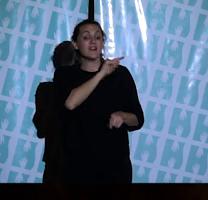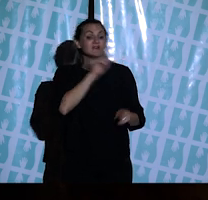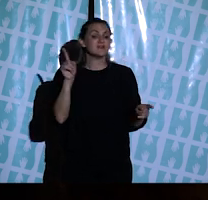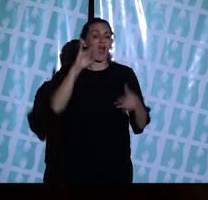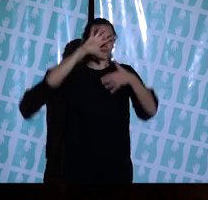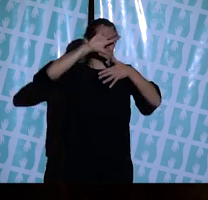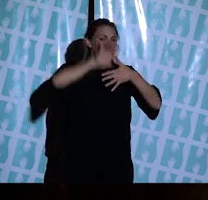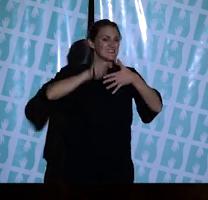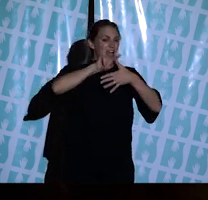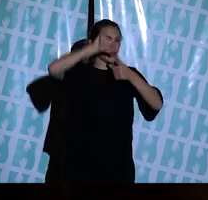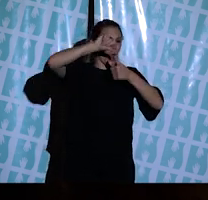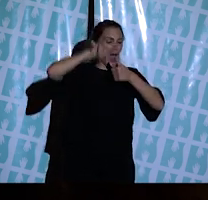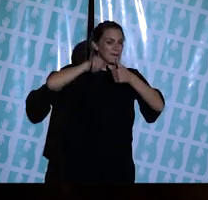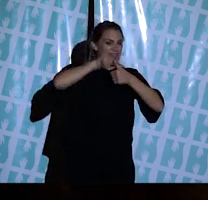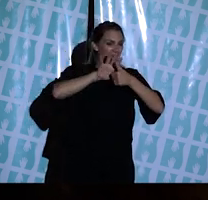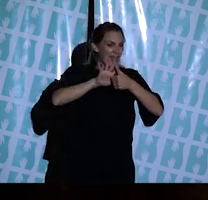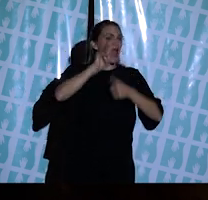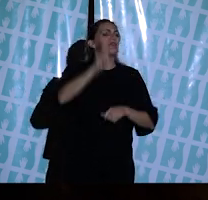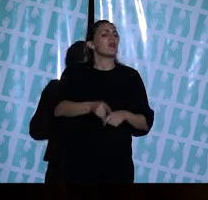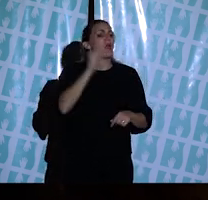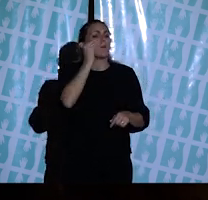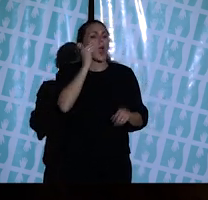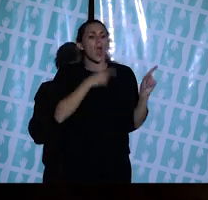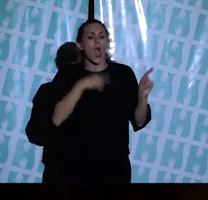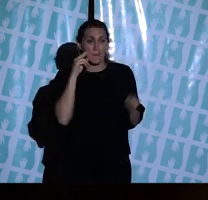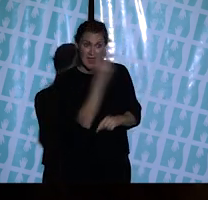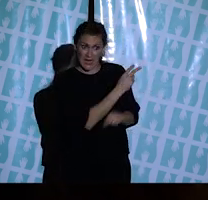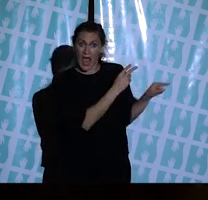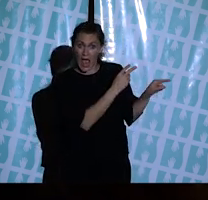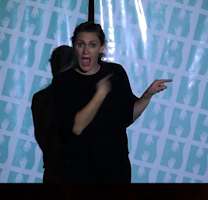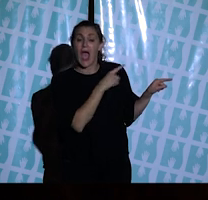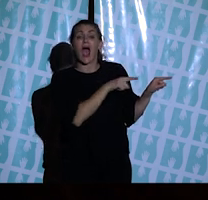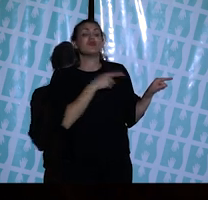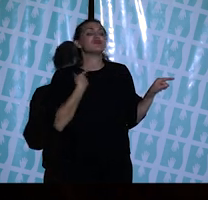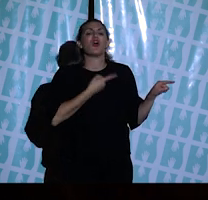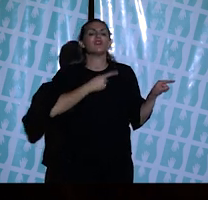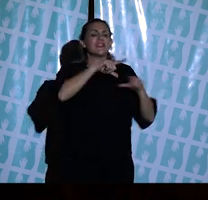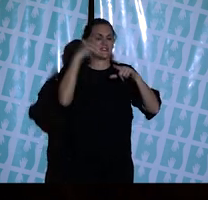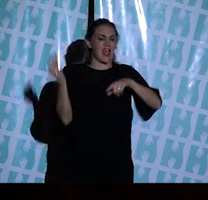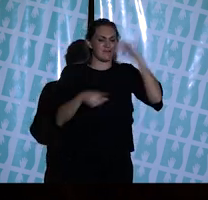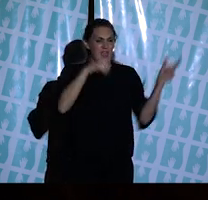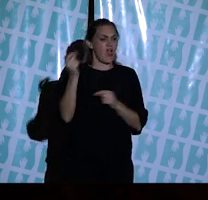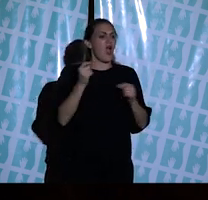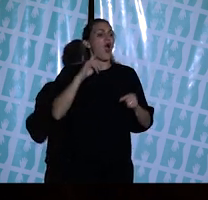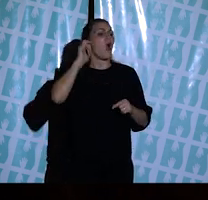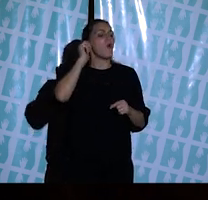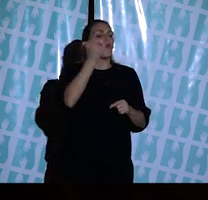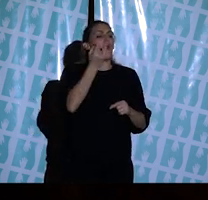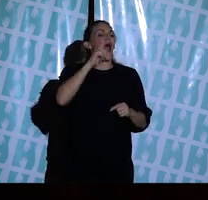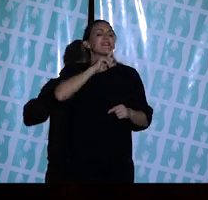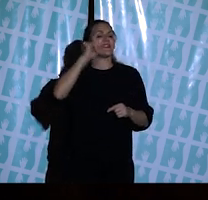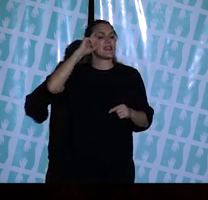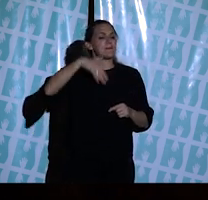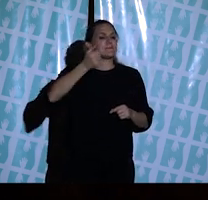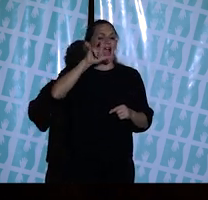centroamericana. Este monito es también un monito de la selva de Centroamérica, de guatemalteca, que,